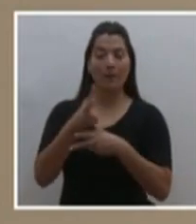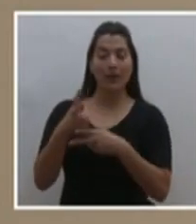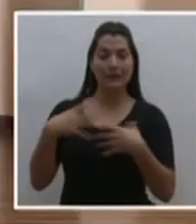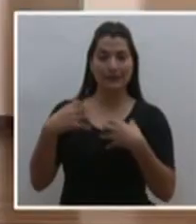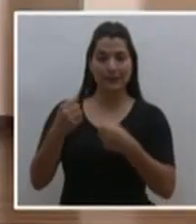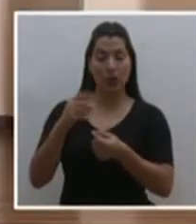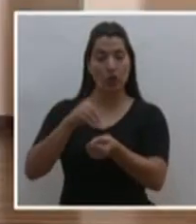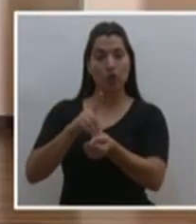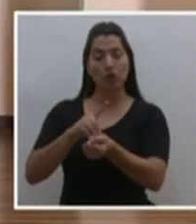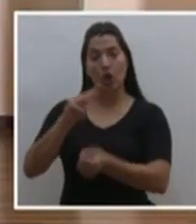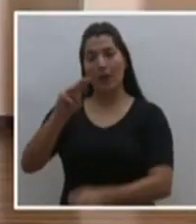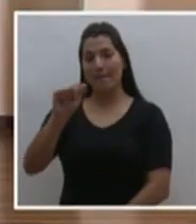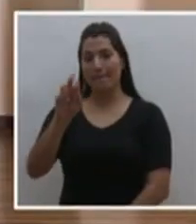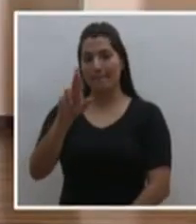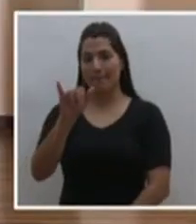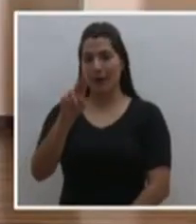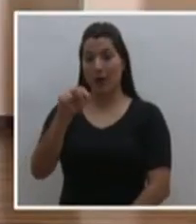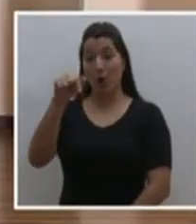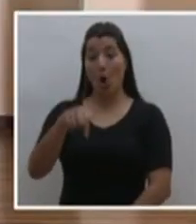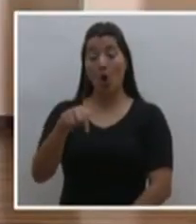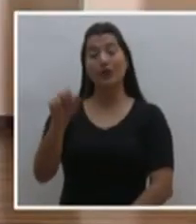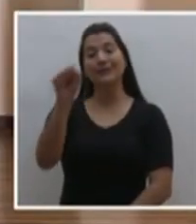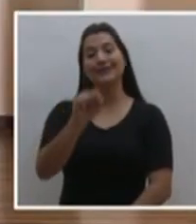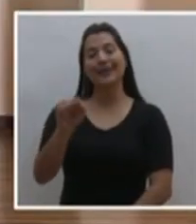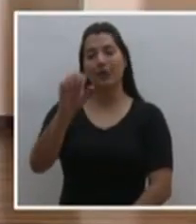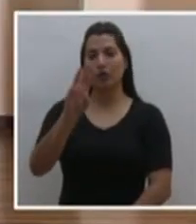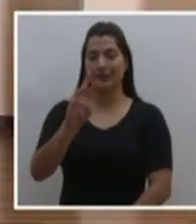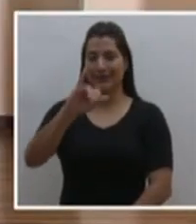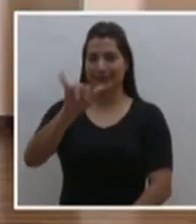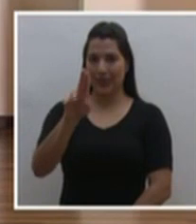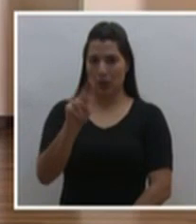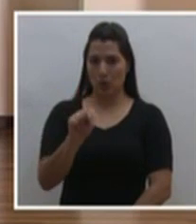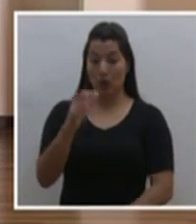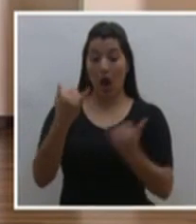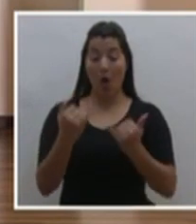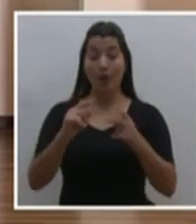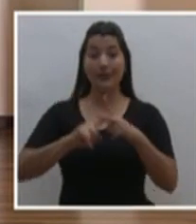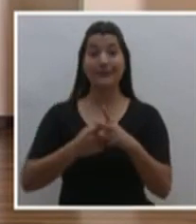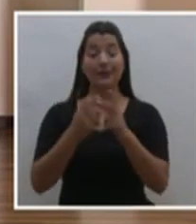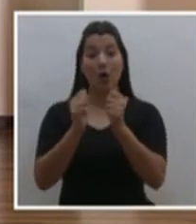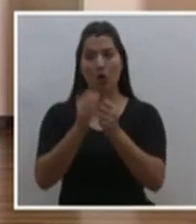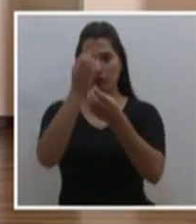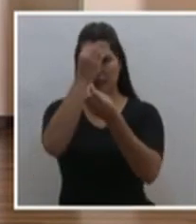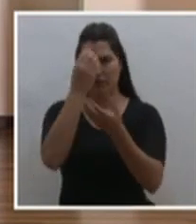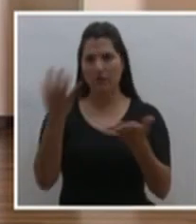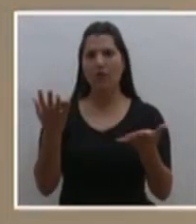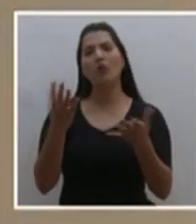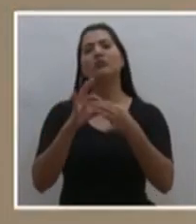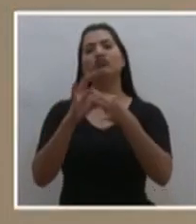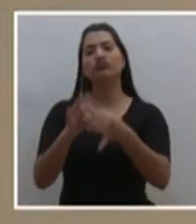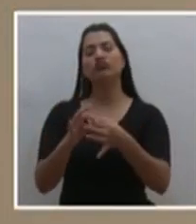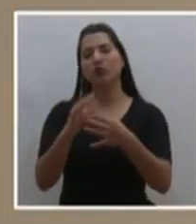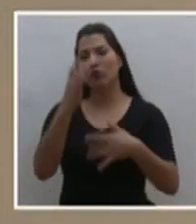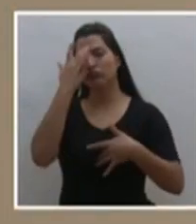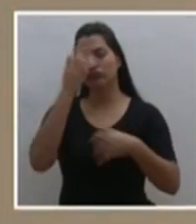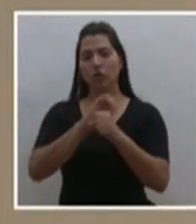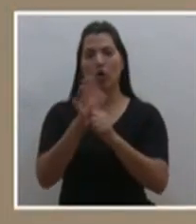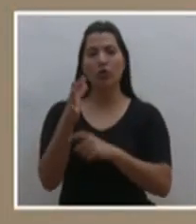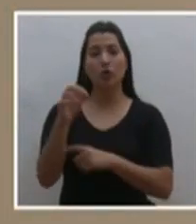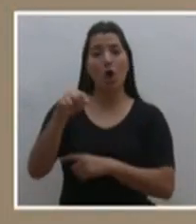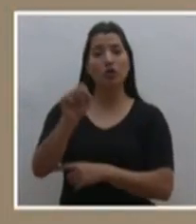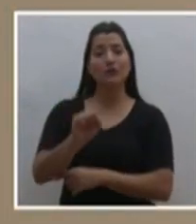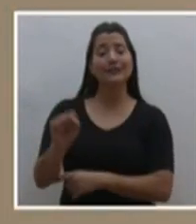Marín, quien nos acompaña este sábado 6 de junio. Iniciamos con el reporte epidemiológico para este sábado. Le cedemos la